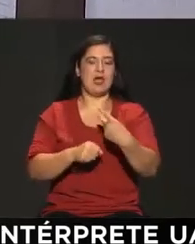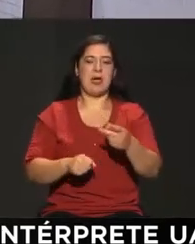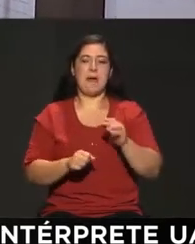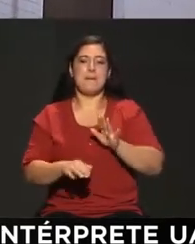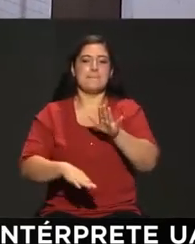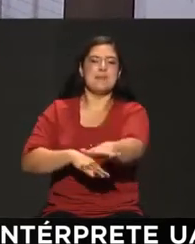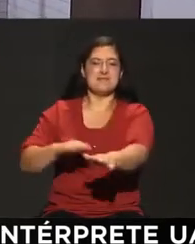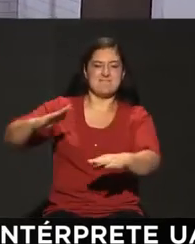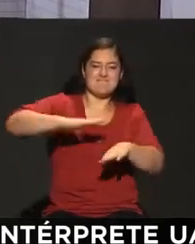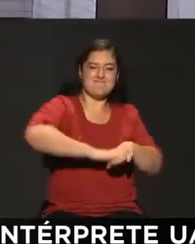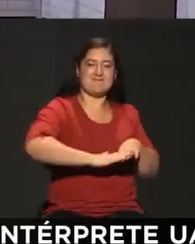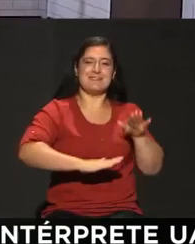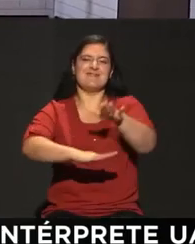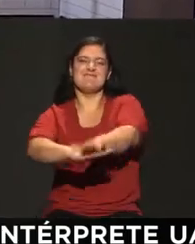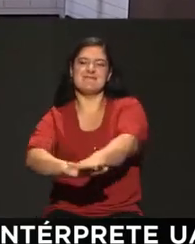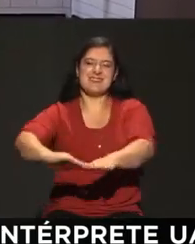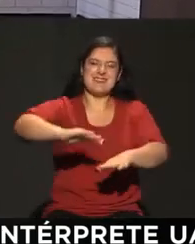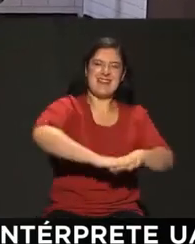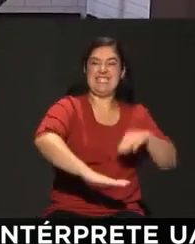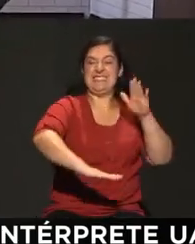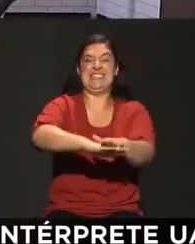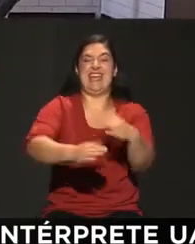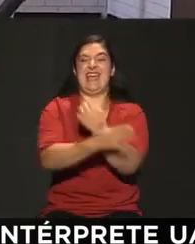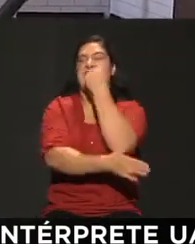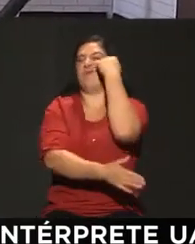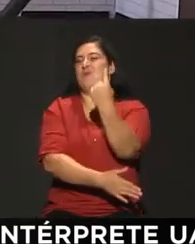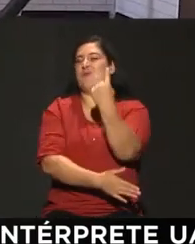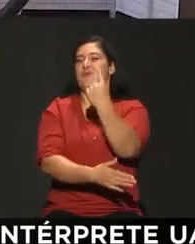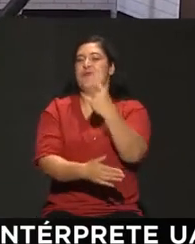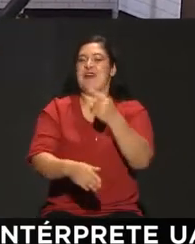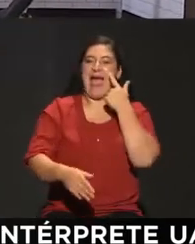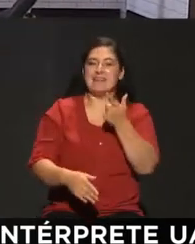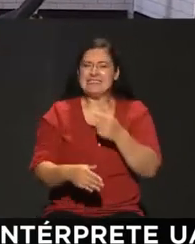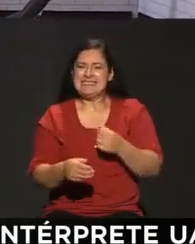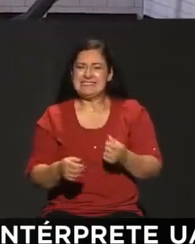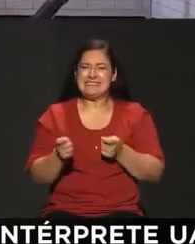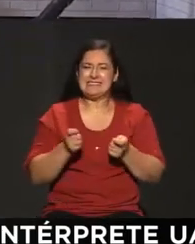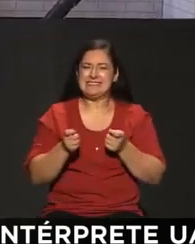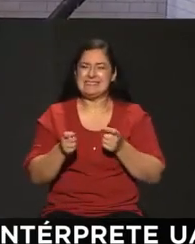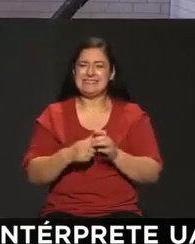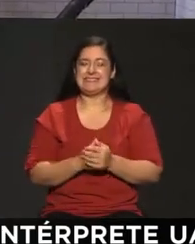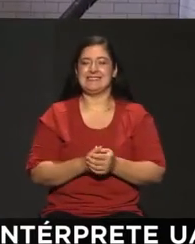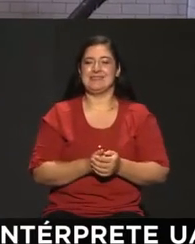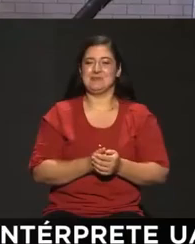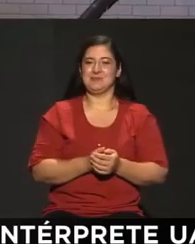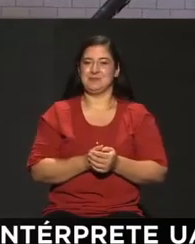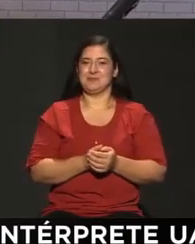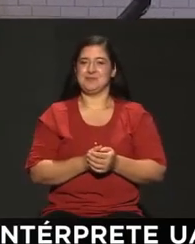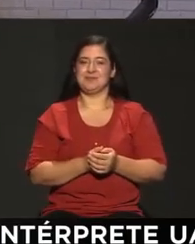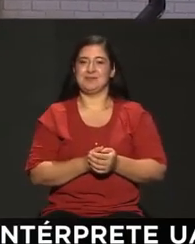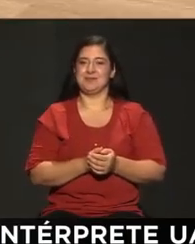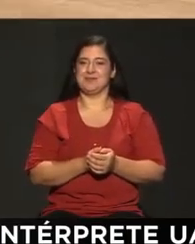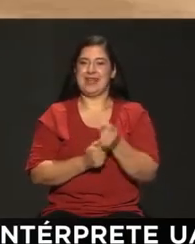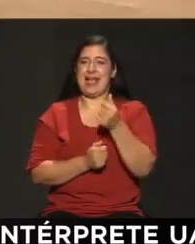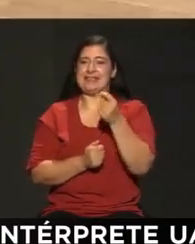ahorita. Casi. ¡Ah! Te toqué. 1-0. Ya voy ganando yo mi combate en este momento.